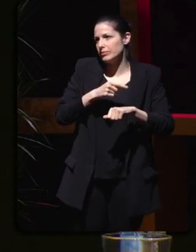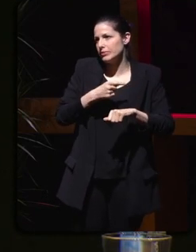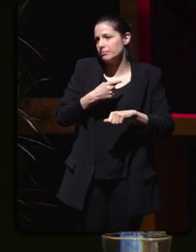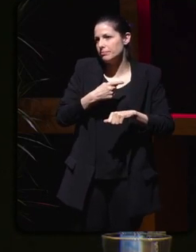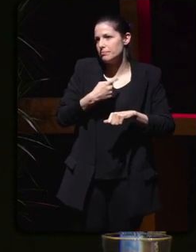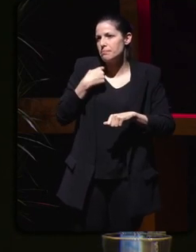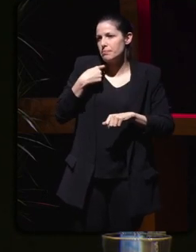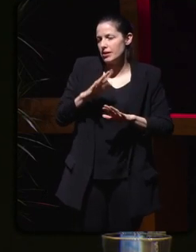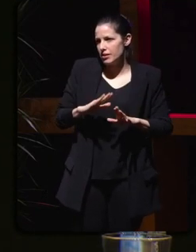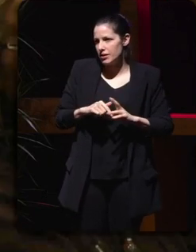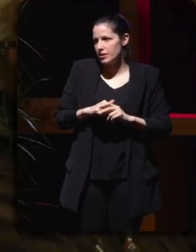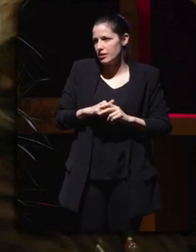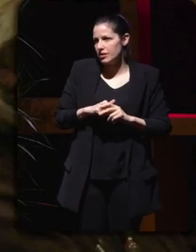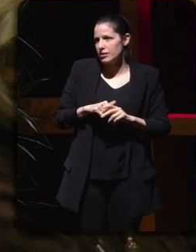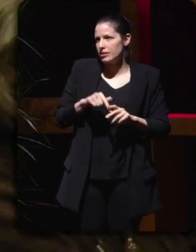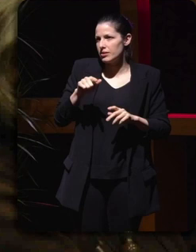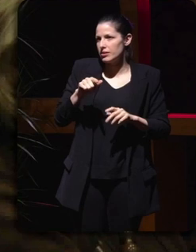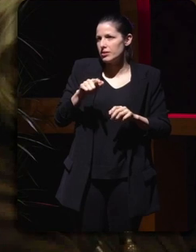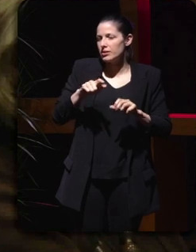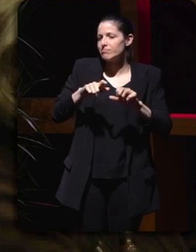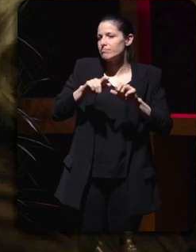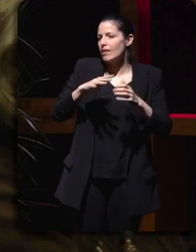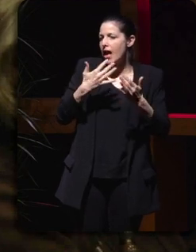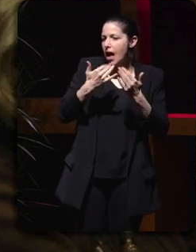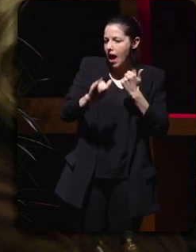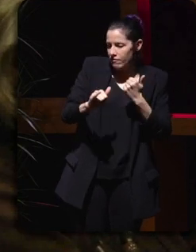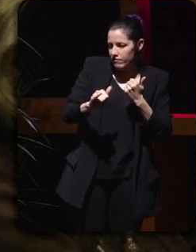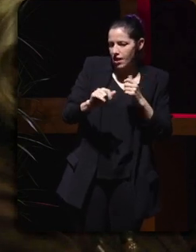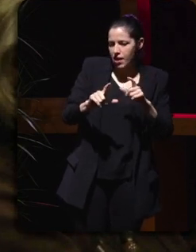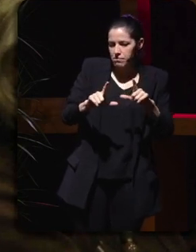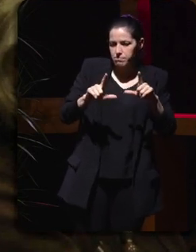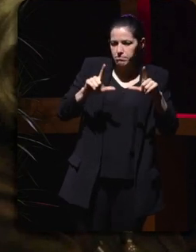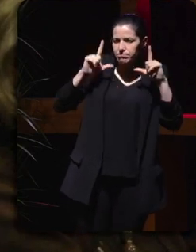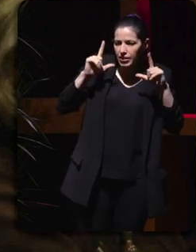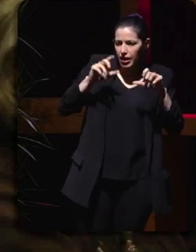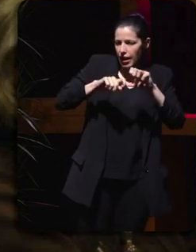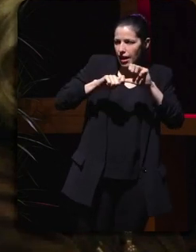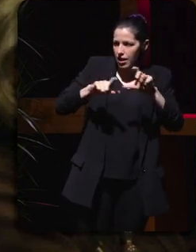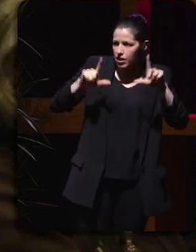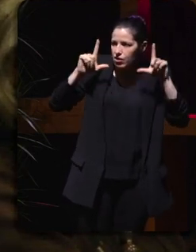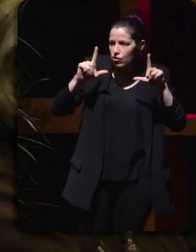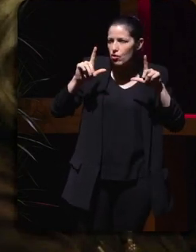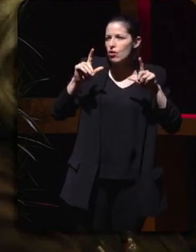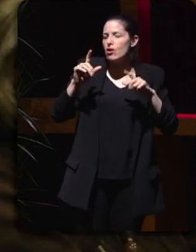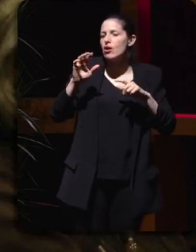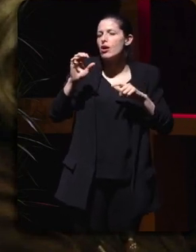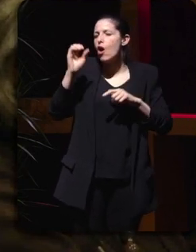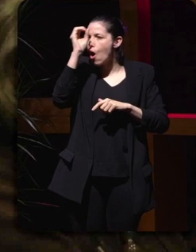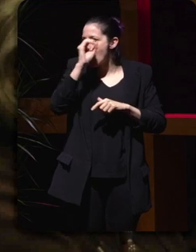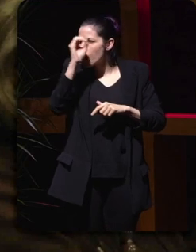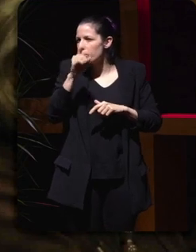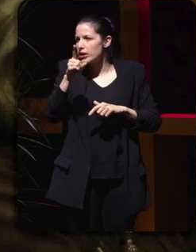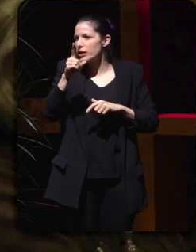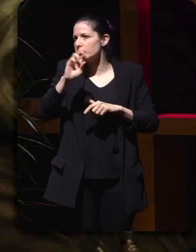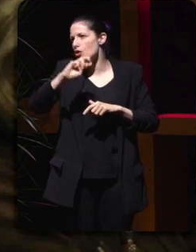desdoblamiento no refuerza la presencia de género y la presencia de la división y del sexismo el desdoblamiento constante y qué opinarías quizá